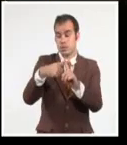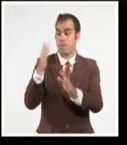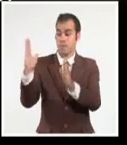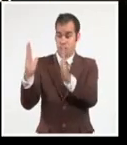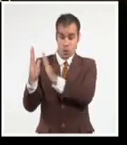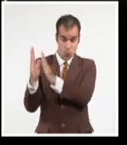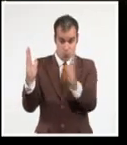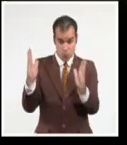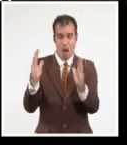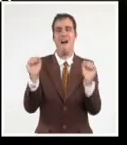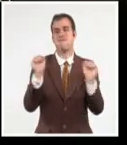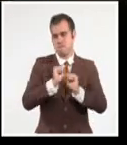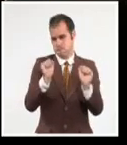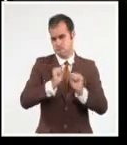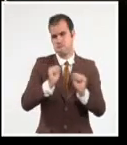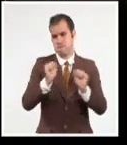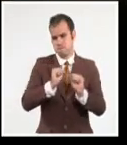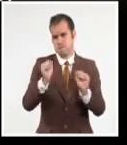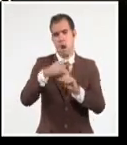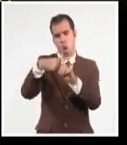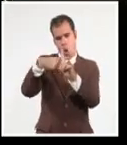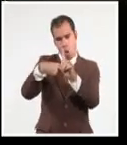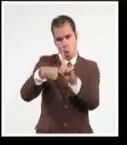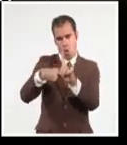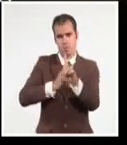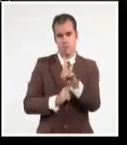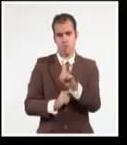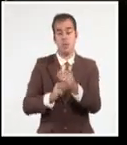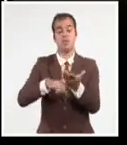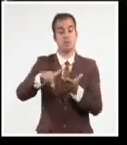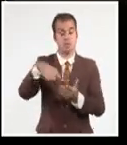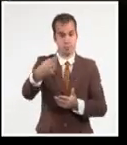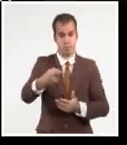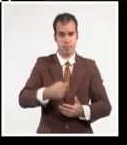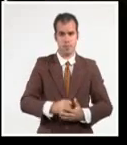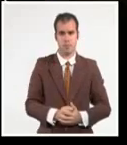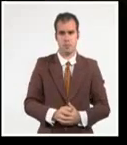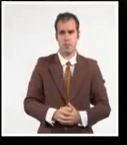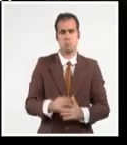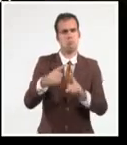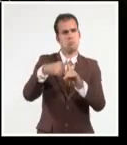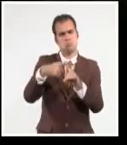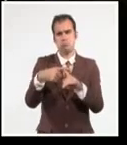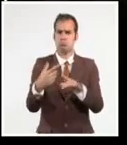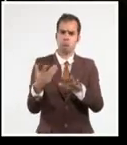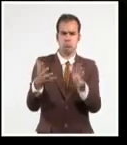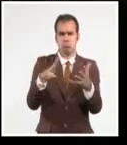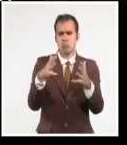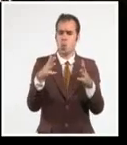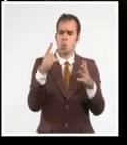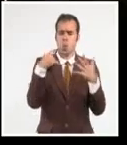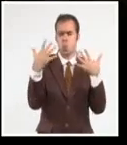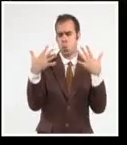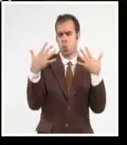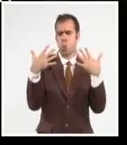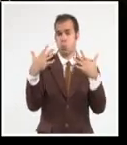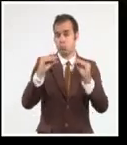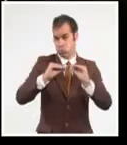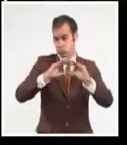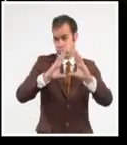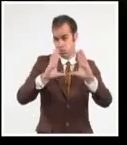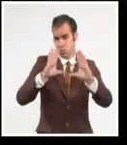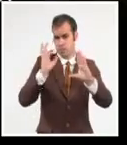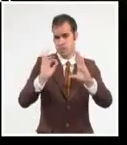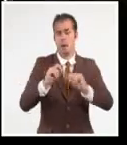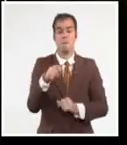del país. Luego de la llegada del frente frío la próxima semana tendremos temperaturas muy frescas durante el día, días invernales y